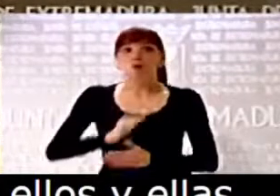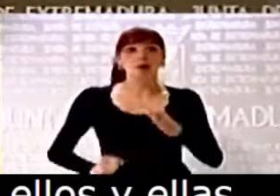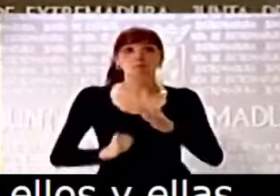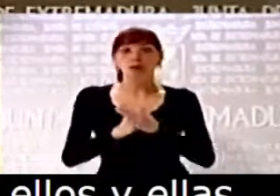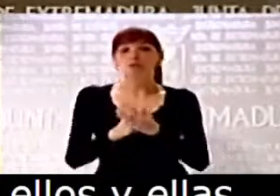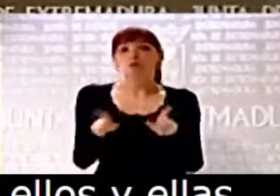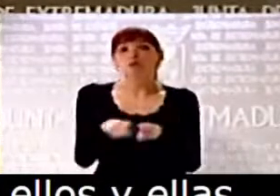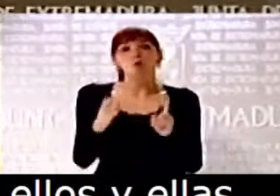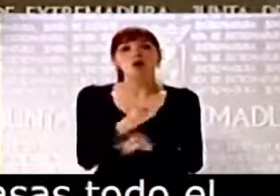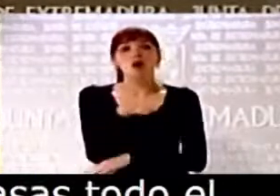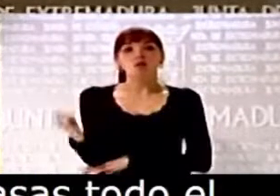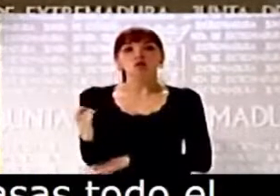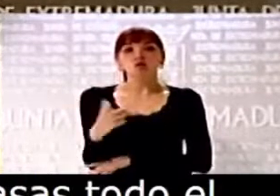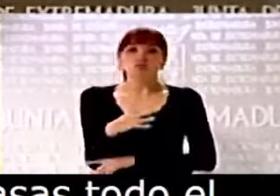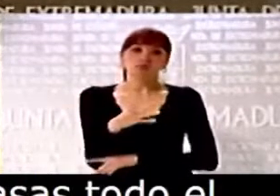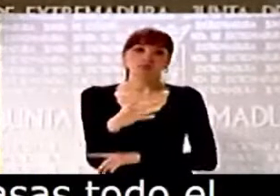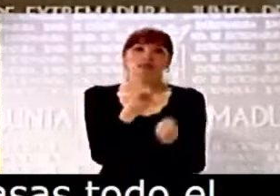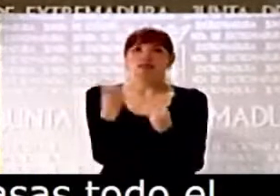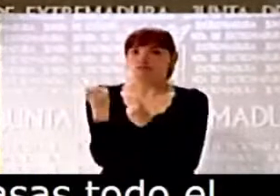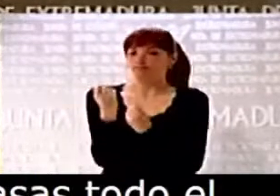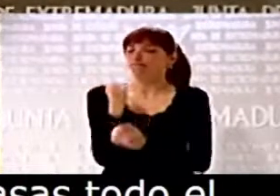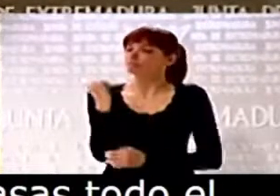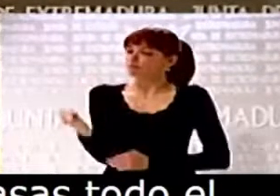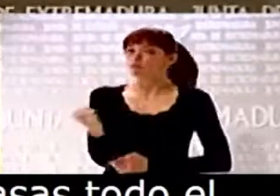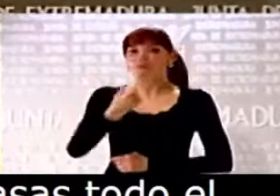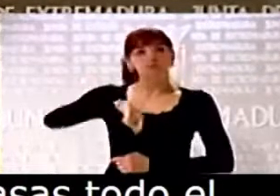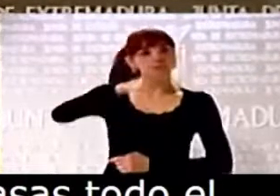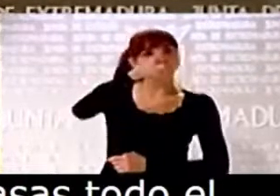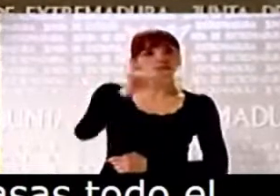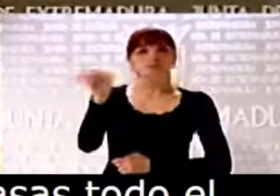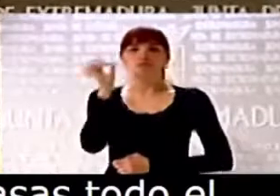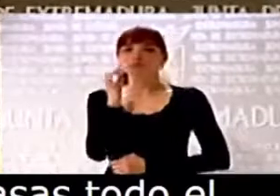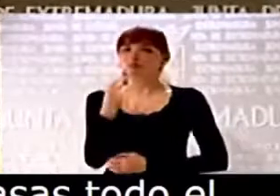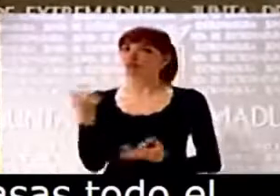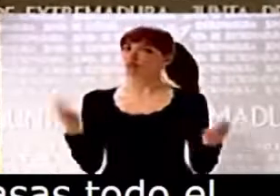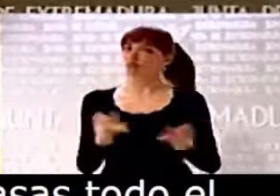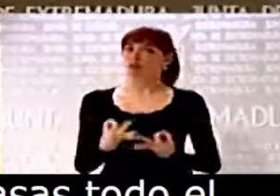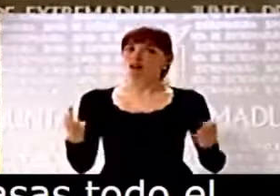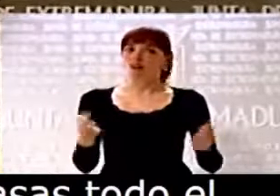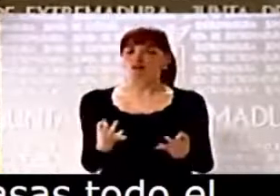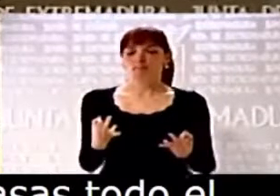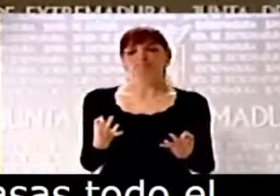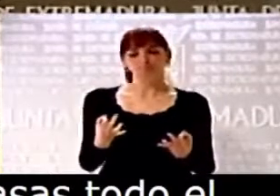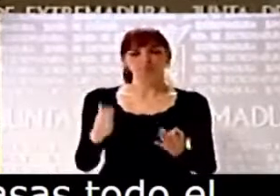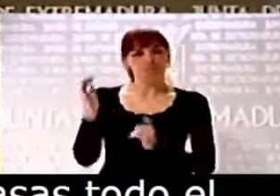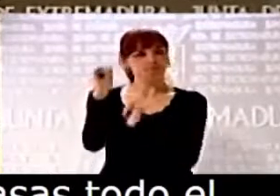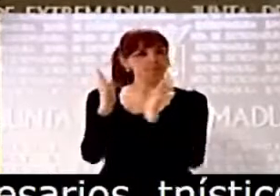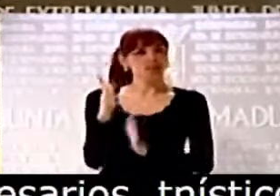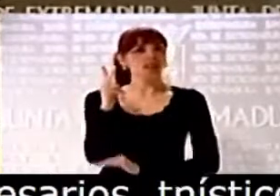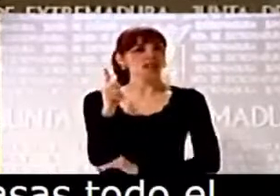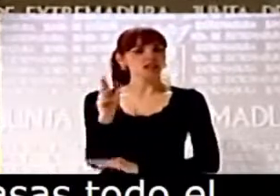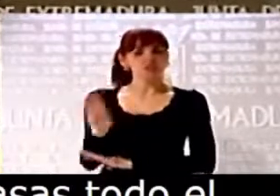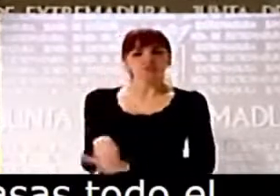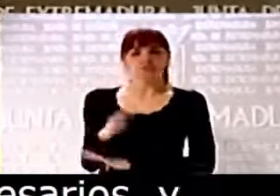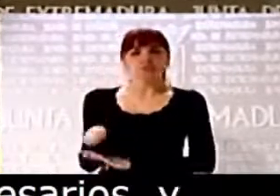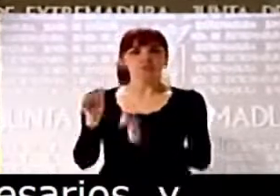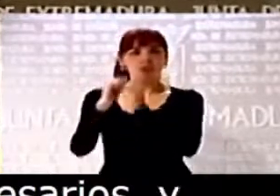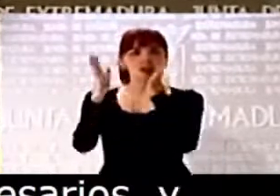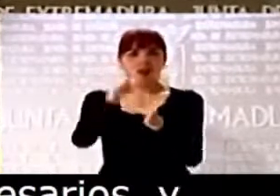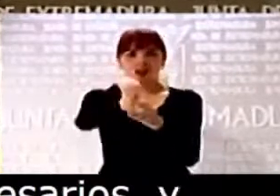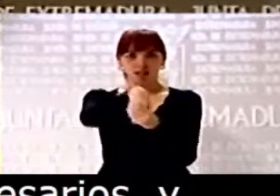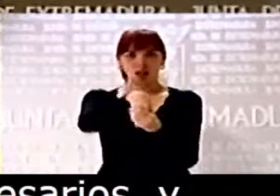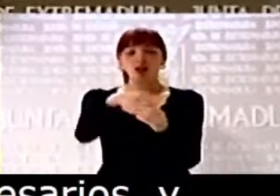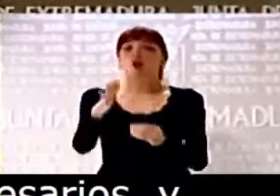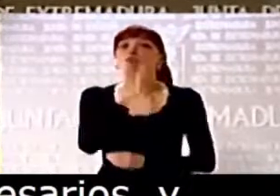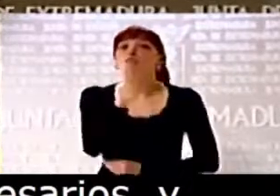apoyos necesarios y nosotros y nosotras tenemos que ser capaces de garantizar el derecho al cuidado en los domicilios de la gente,